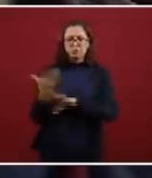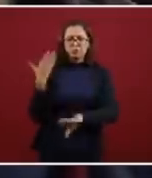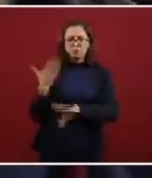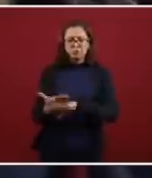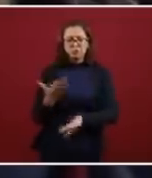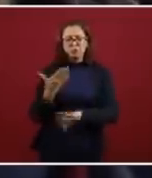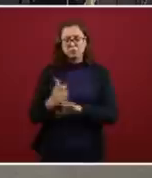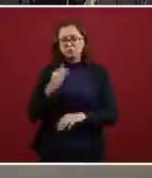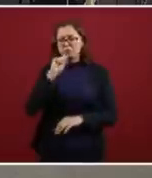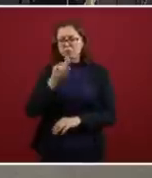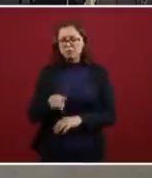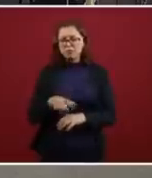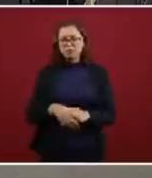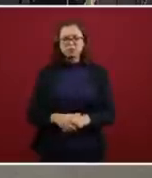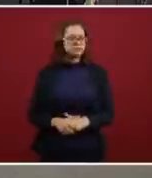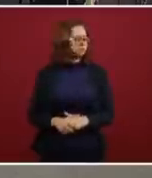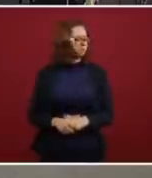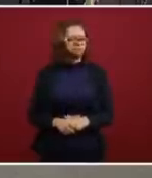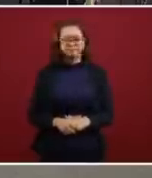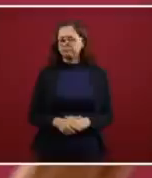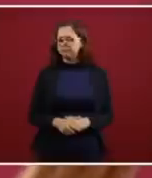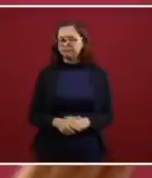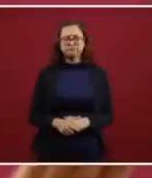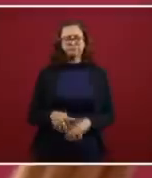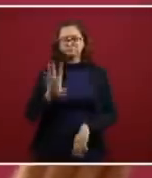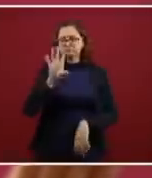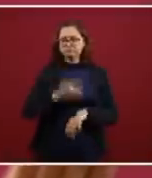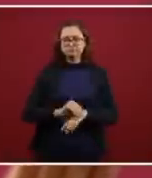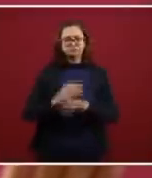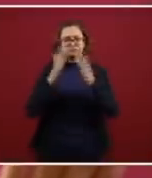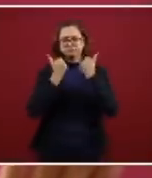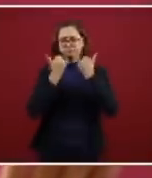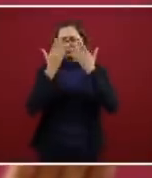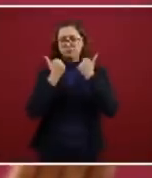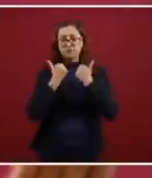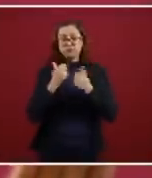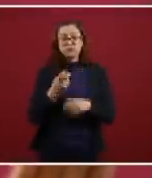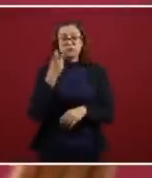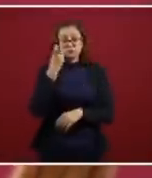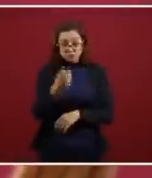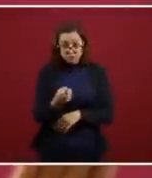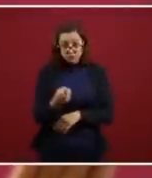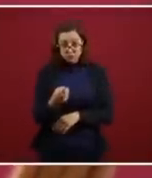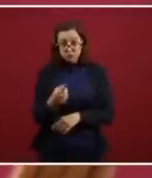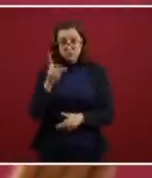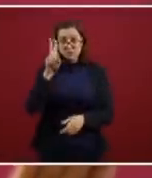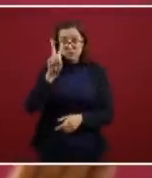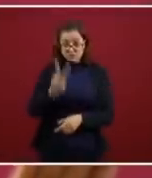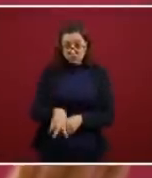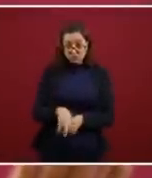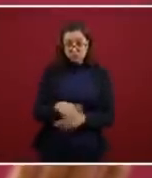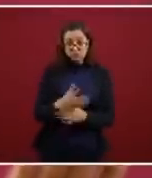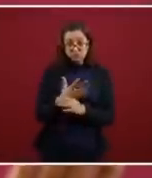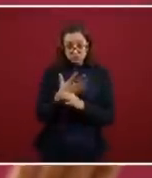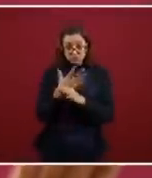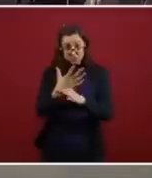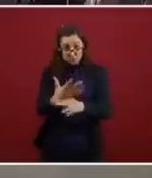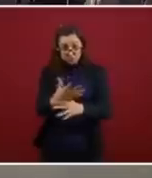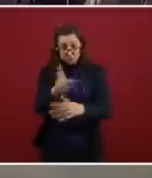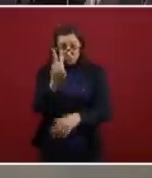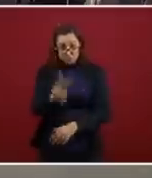No vamos a permitir eso. O sea, si se está haciendo, qué bien que ahora se denuncia